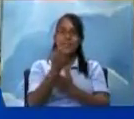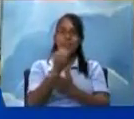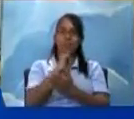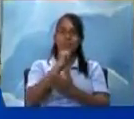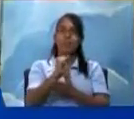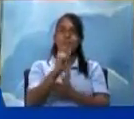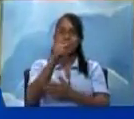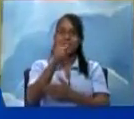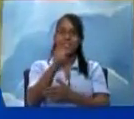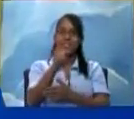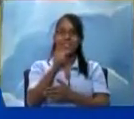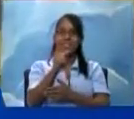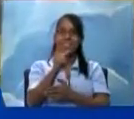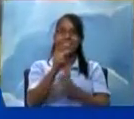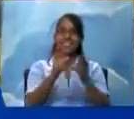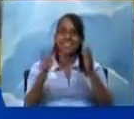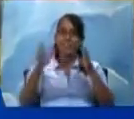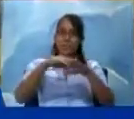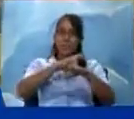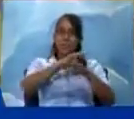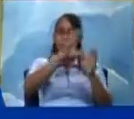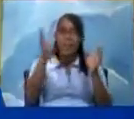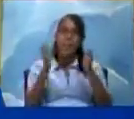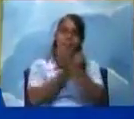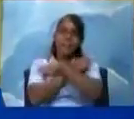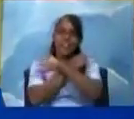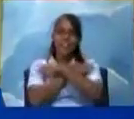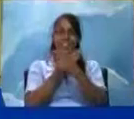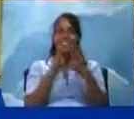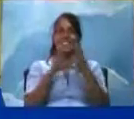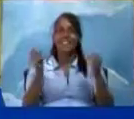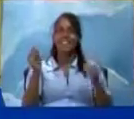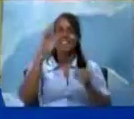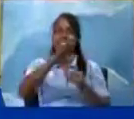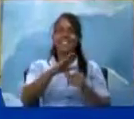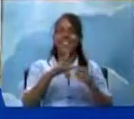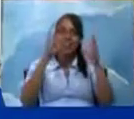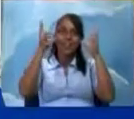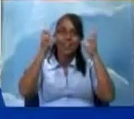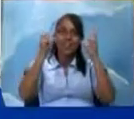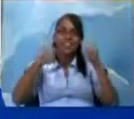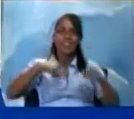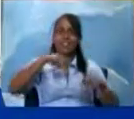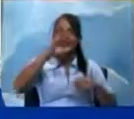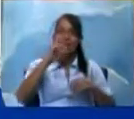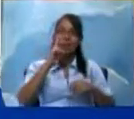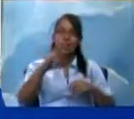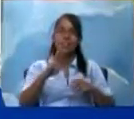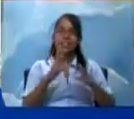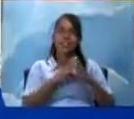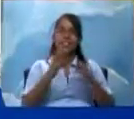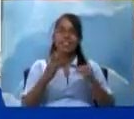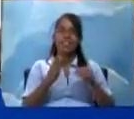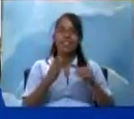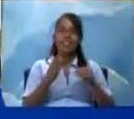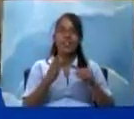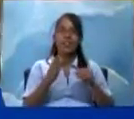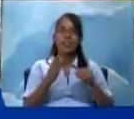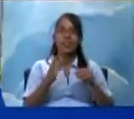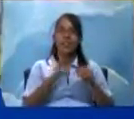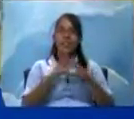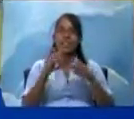verdaderas. Cielito, te felicito. Y a todos los que nos están oyendo y nos están viendo en el cielote, que